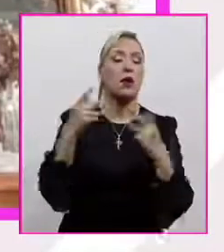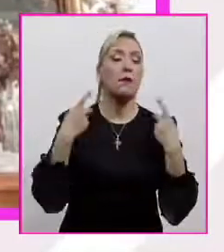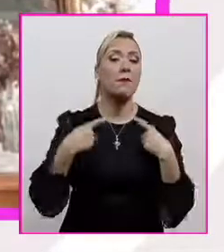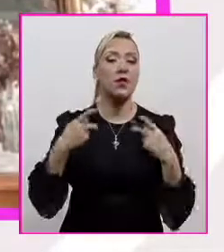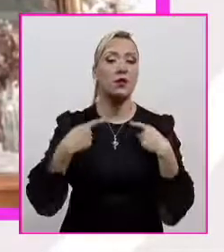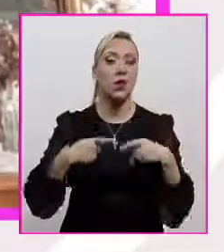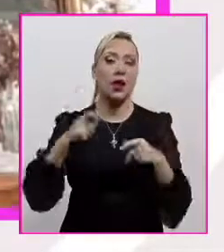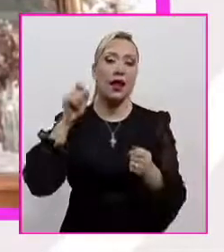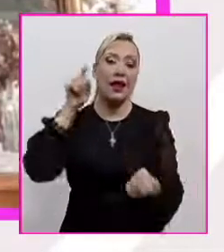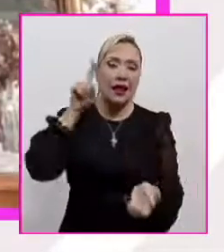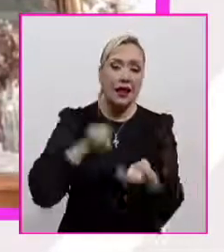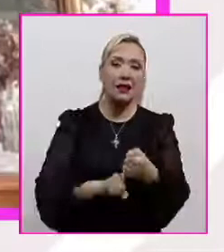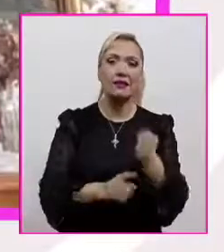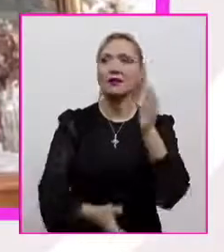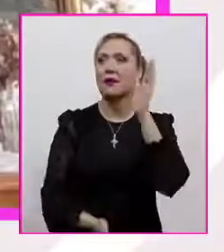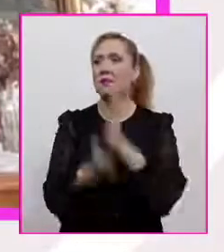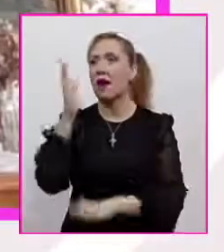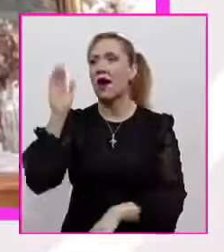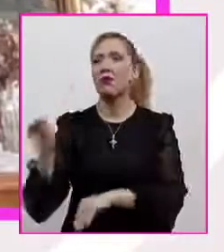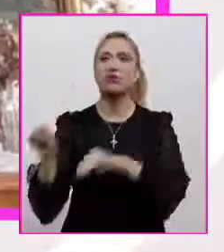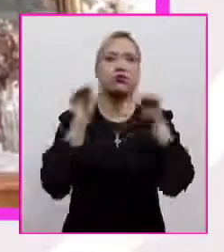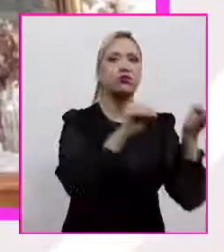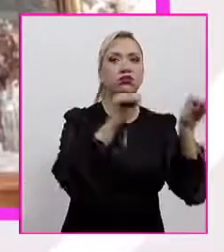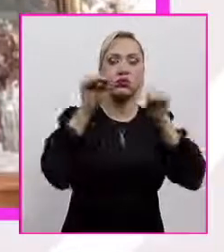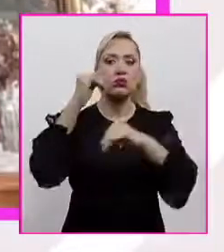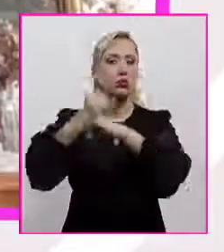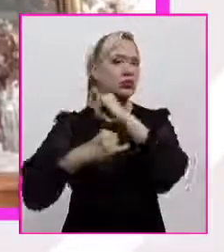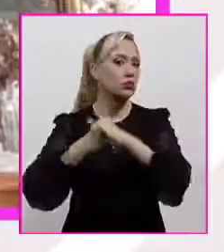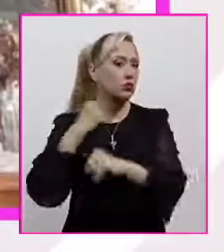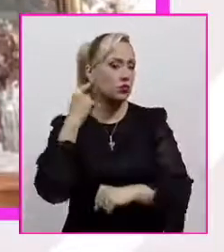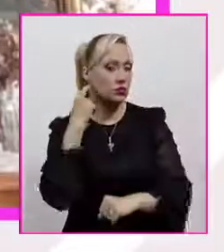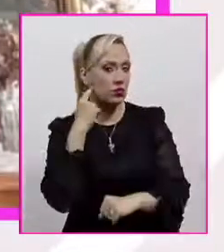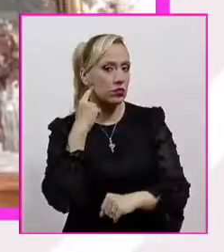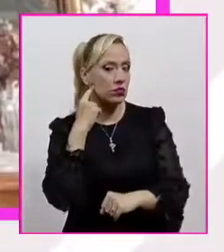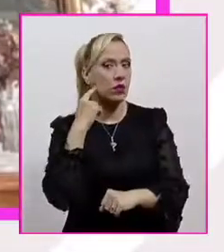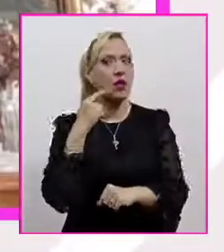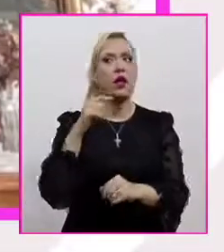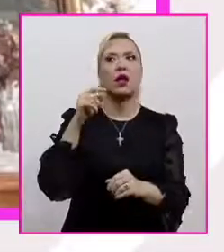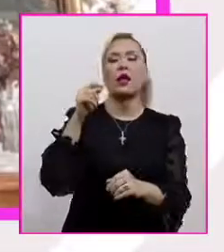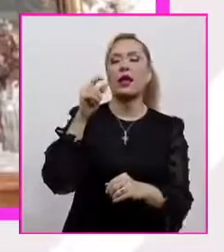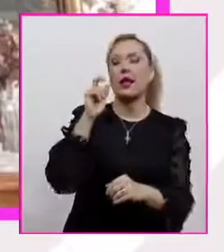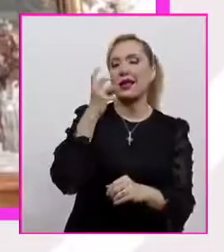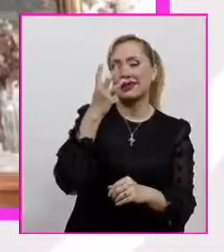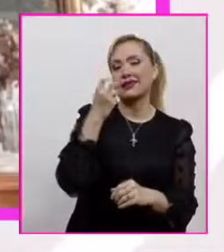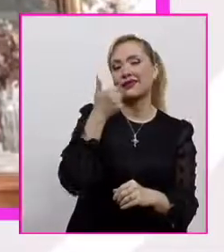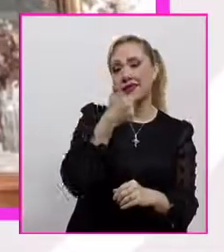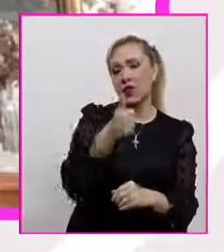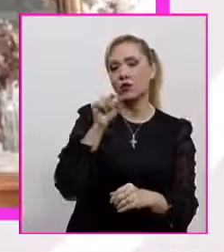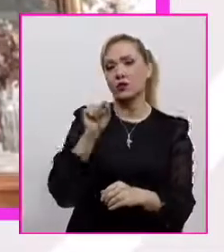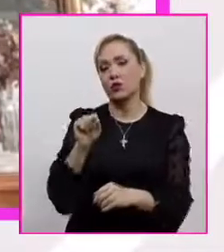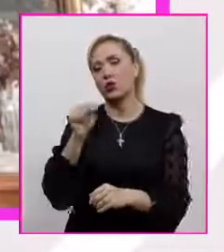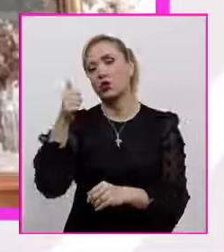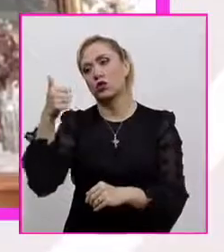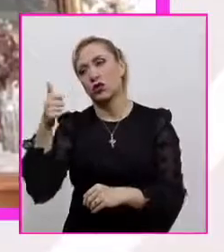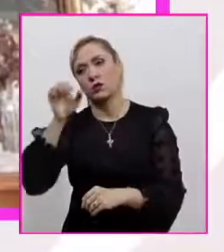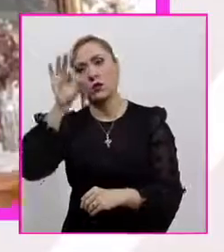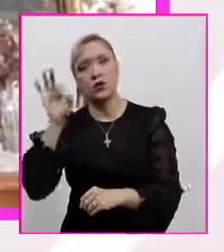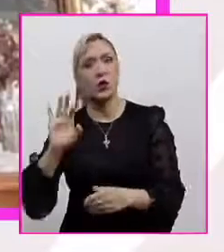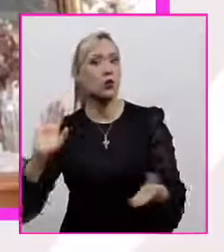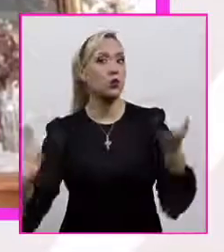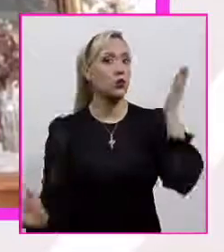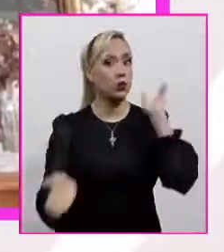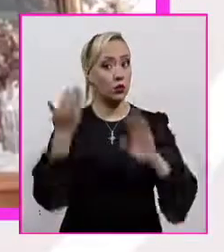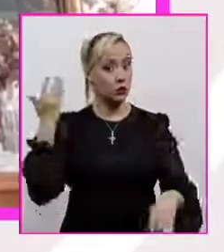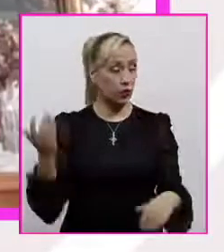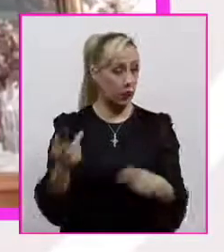migrantes internacionales, una cifra equivalente al 3,6% de la población mundial.